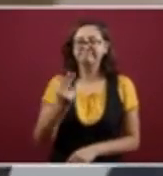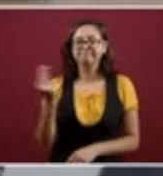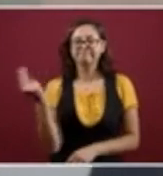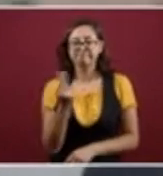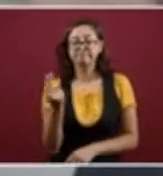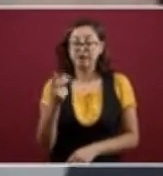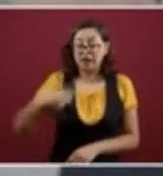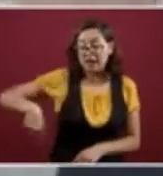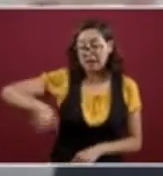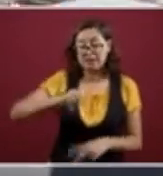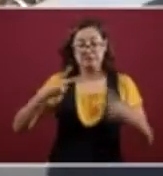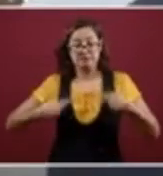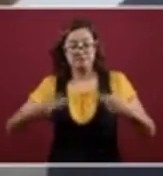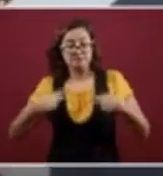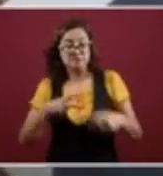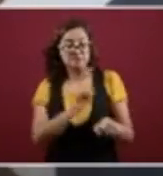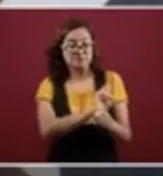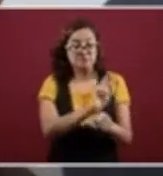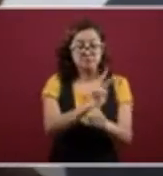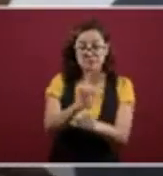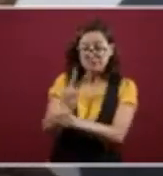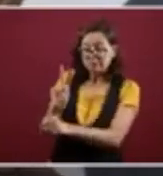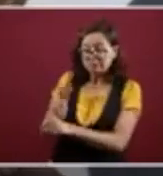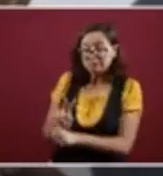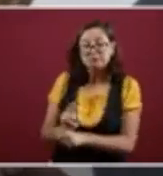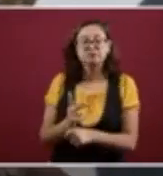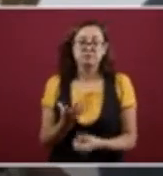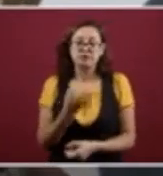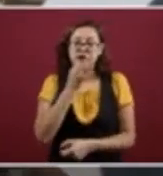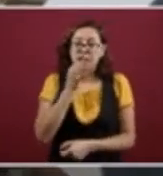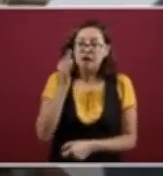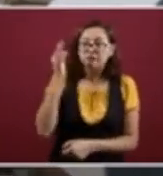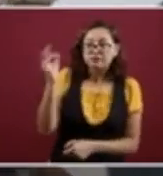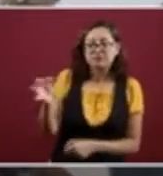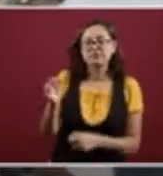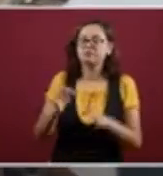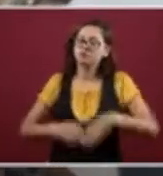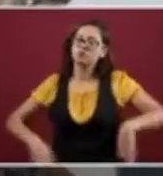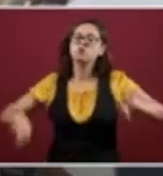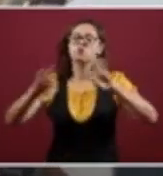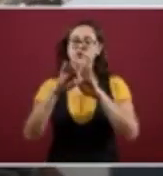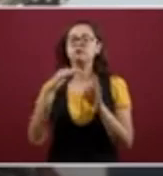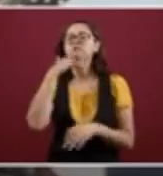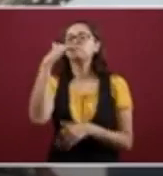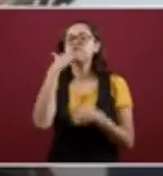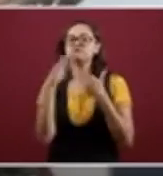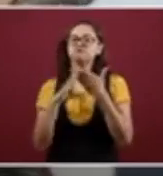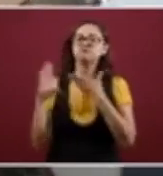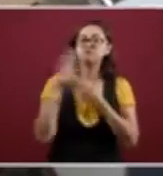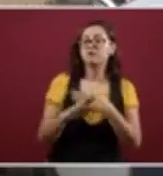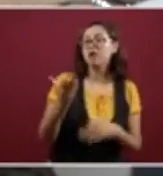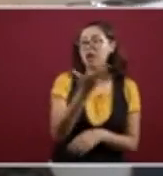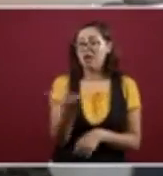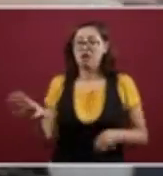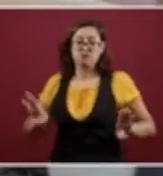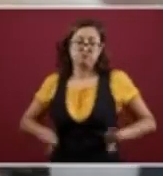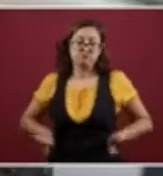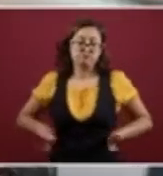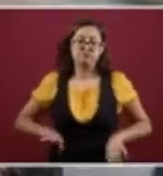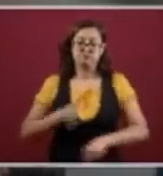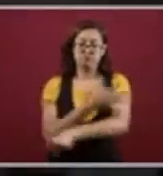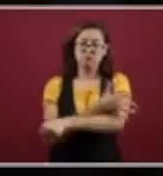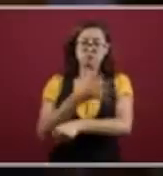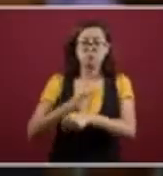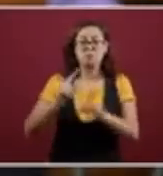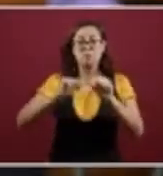whistleblowers, son figuras estratégicas para combatir la corrupción. Son verdaderos héroes de la honestidad que mejoran la realidad del